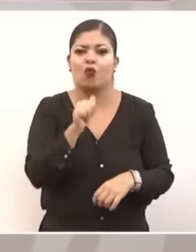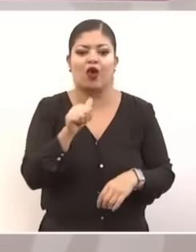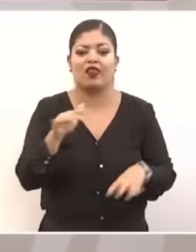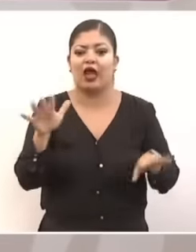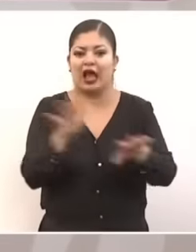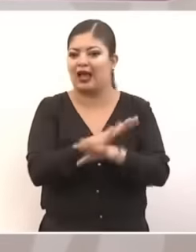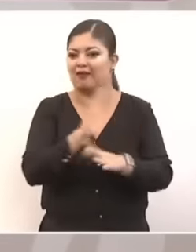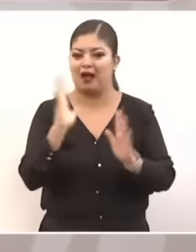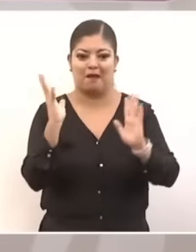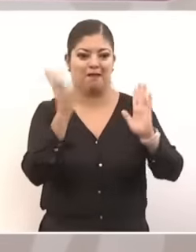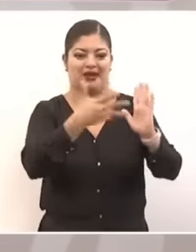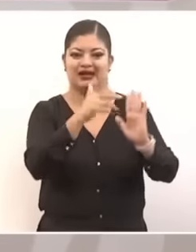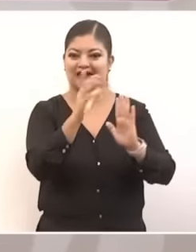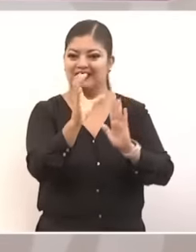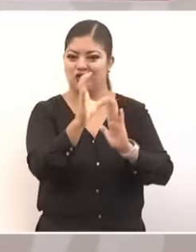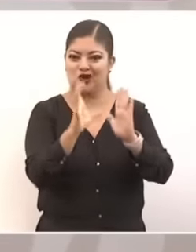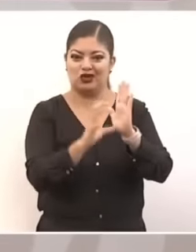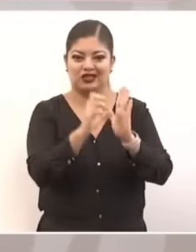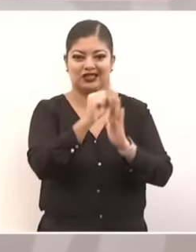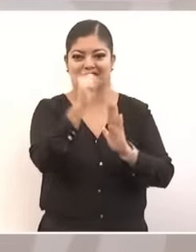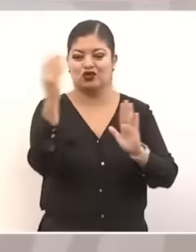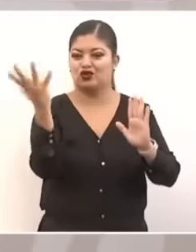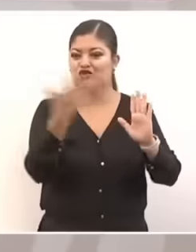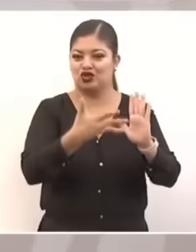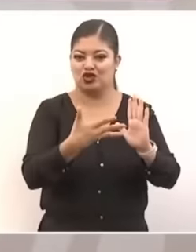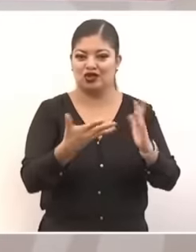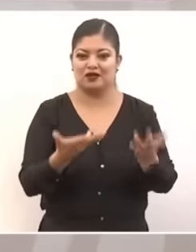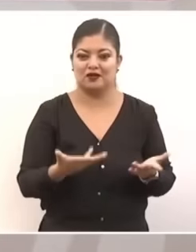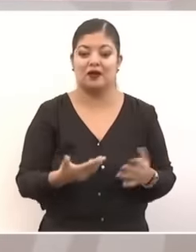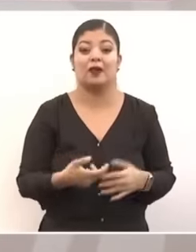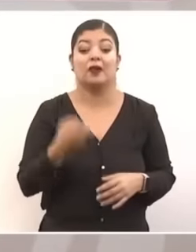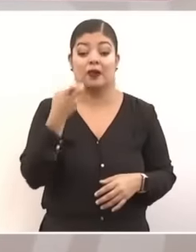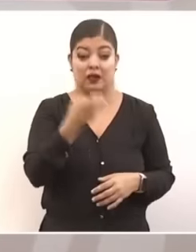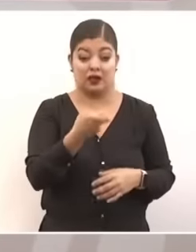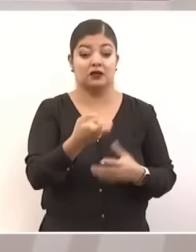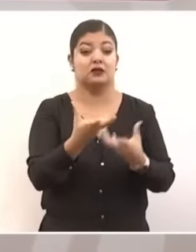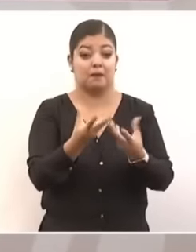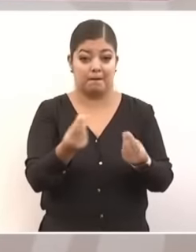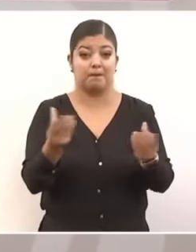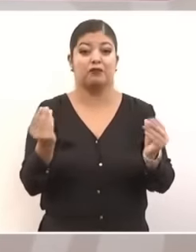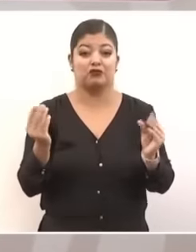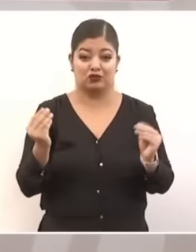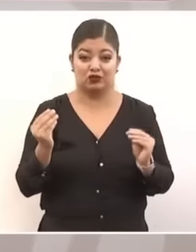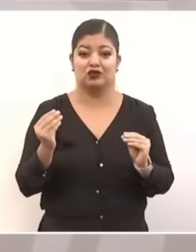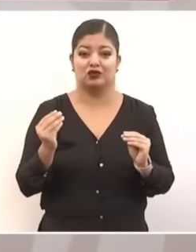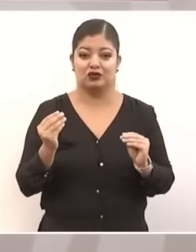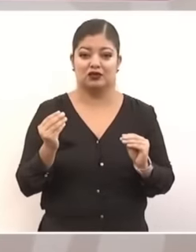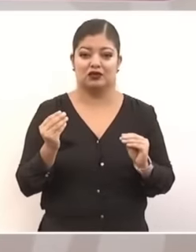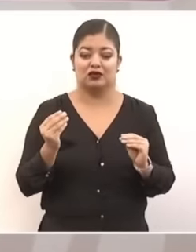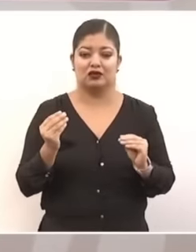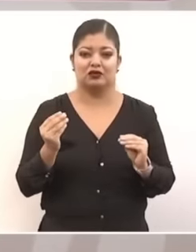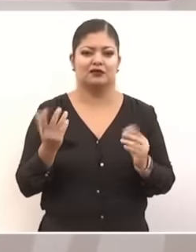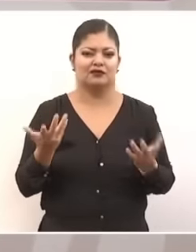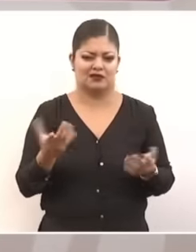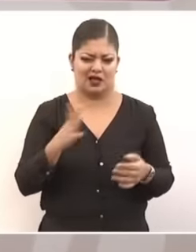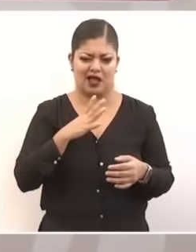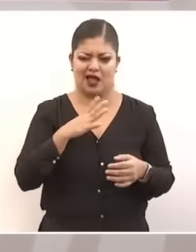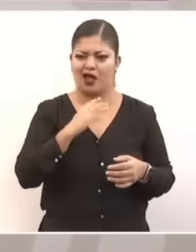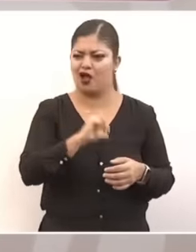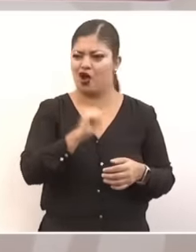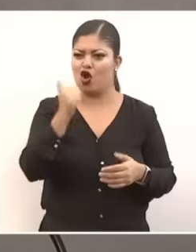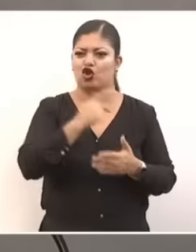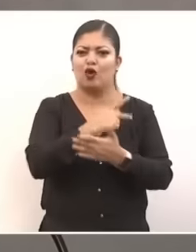cambiar esa política. Y así muchos, muchos otros